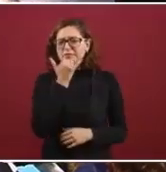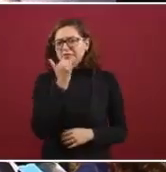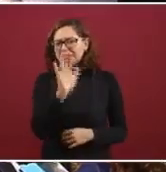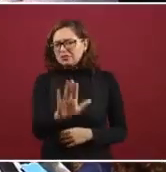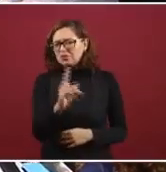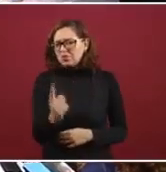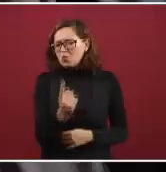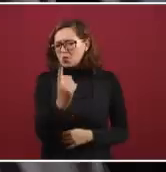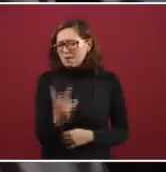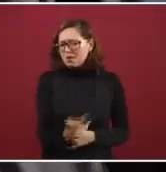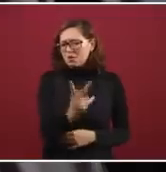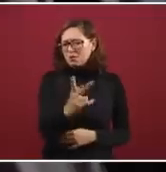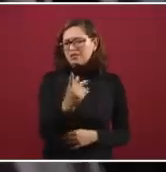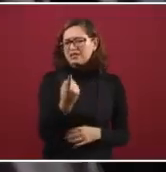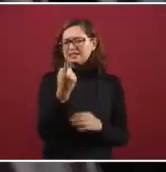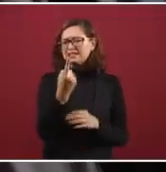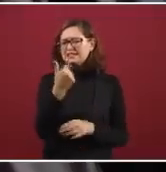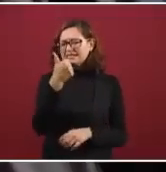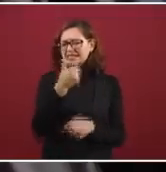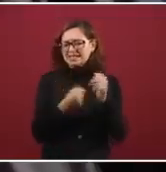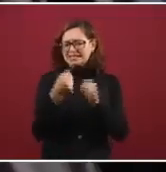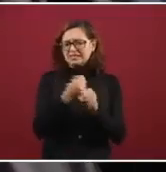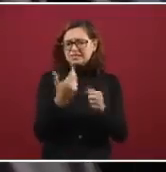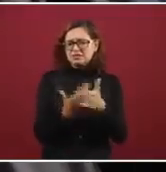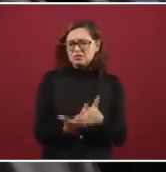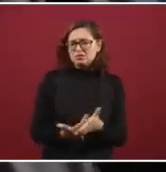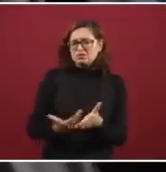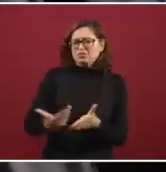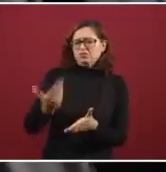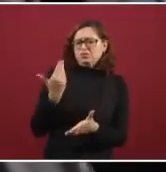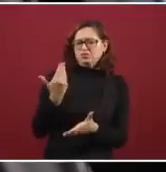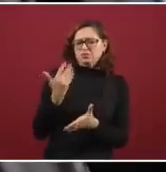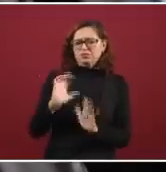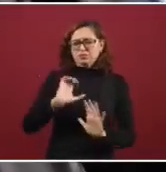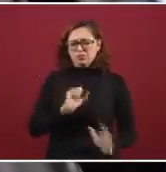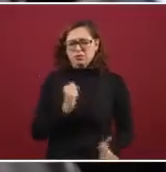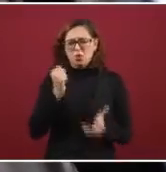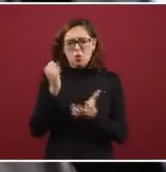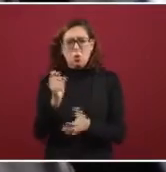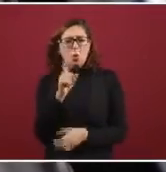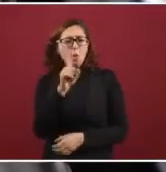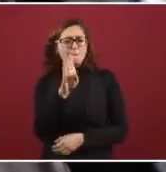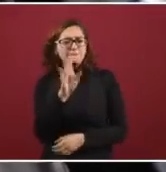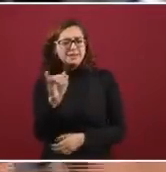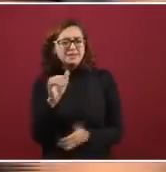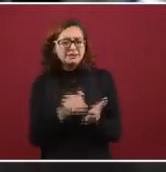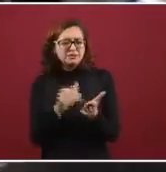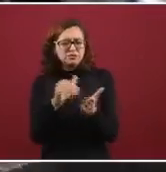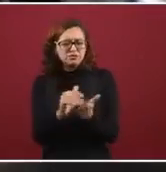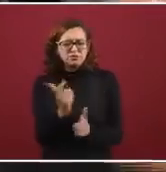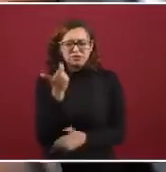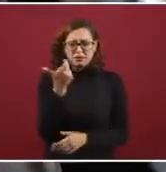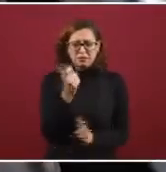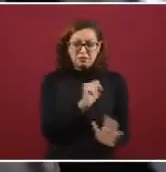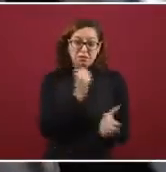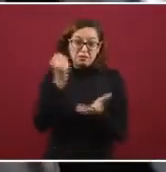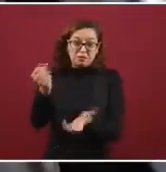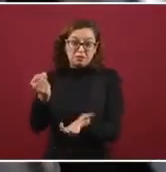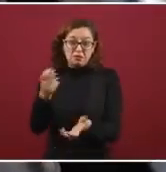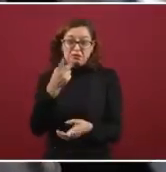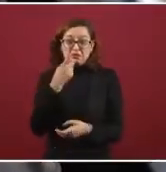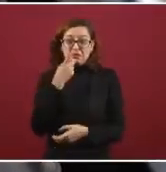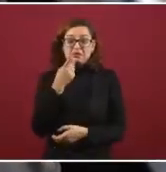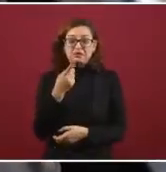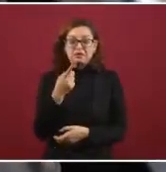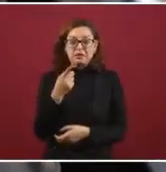El sexenio pasado se invirtieron más de $1 billón, o es al menos lo que oficialmente se dijo,